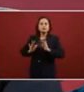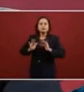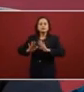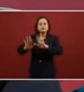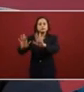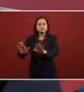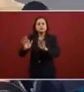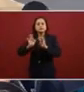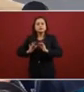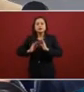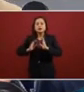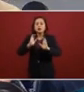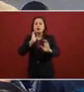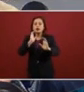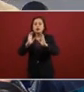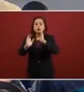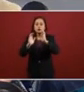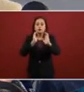La comunicación.